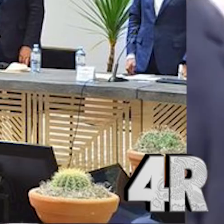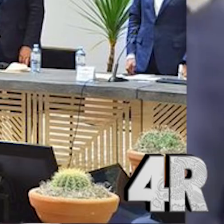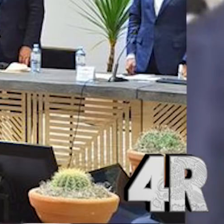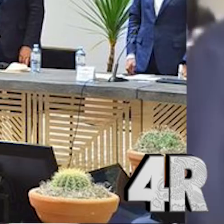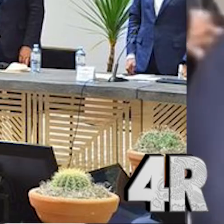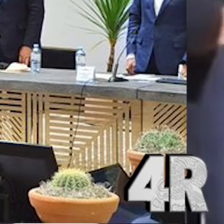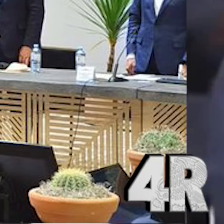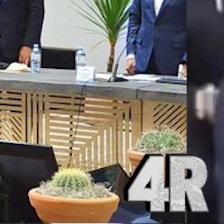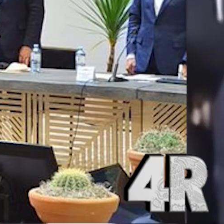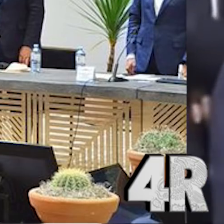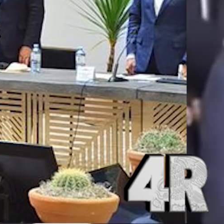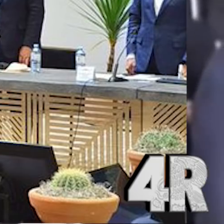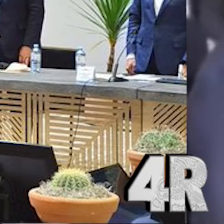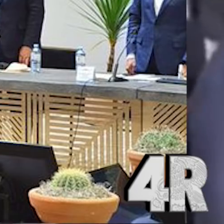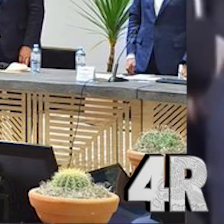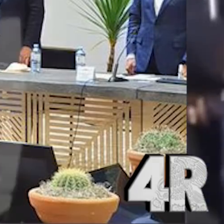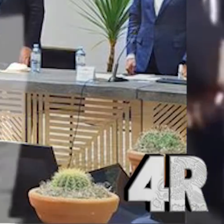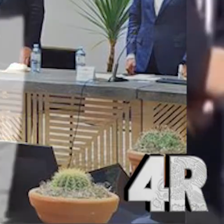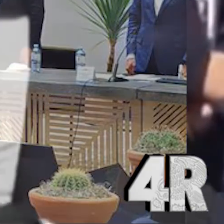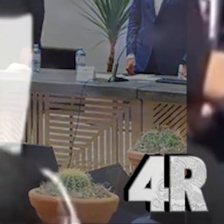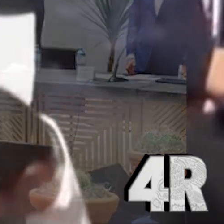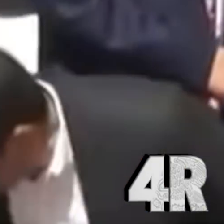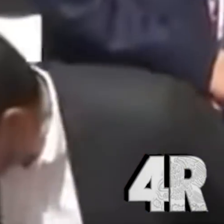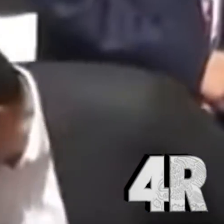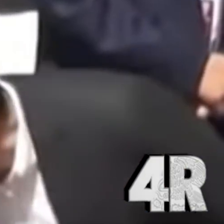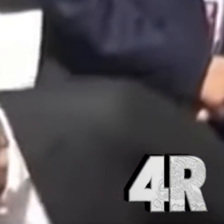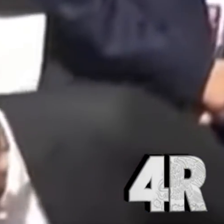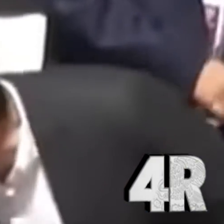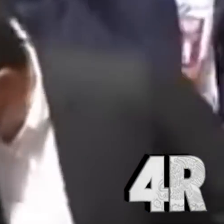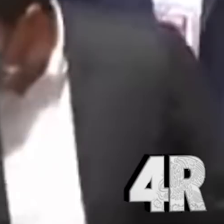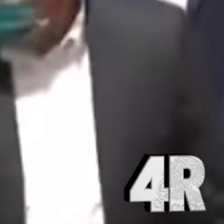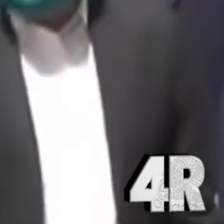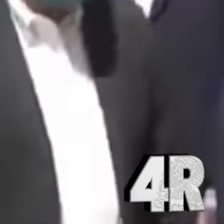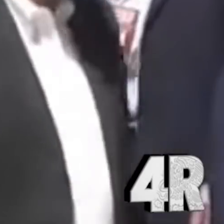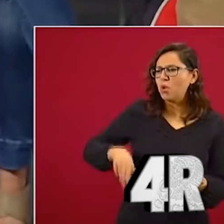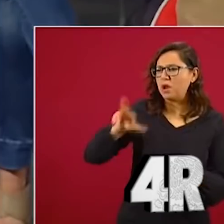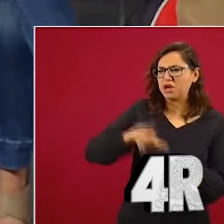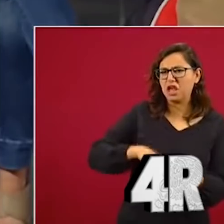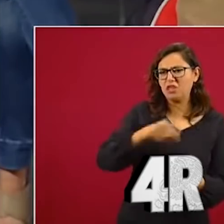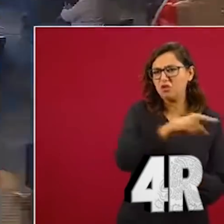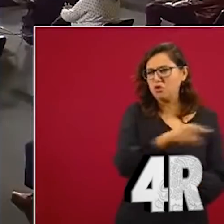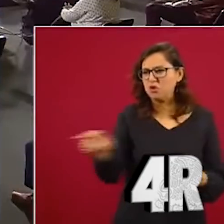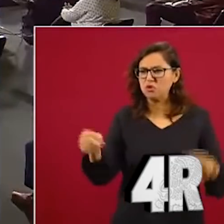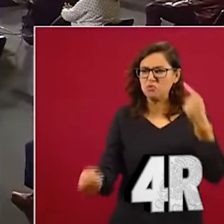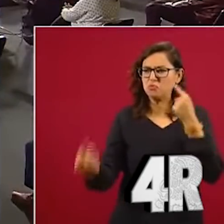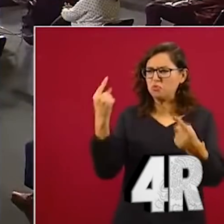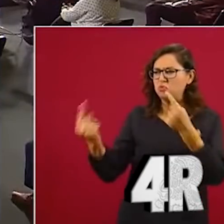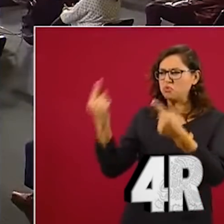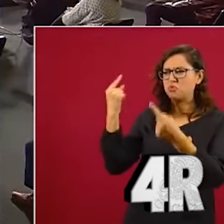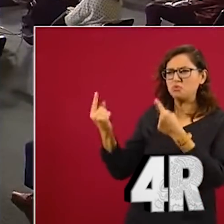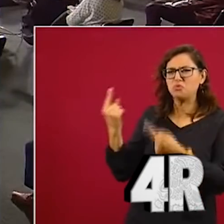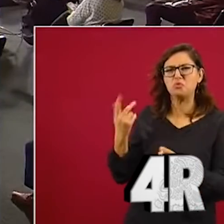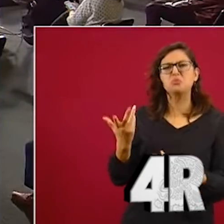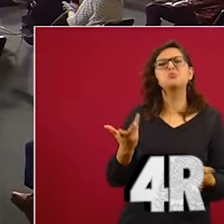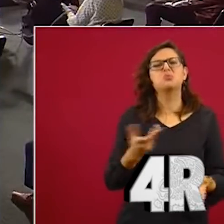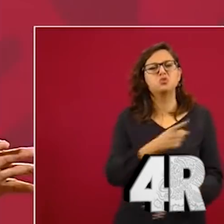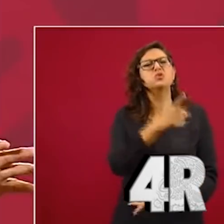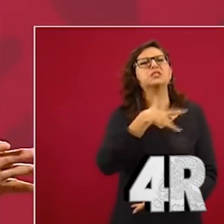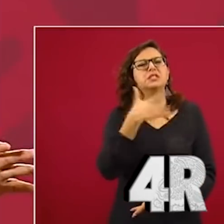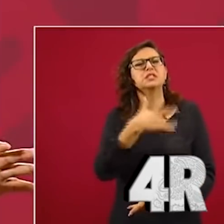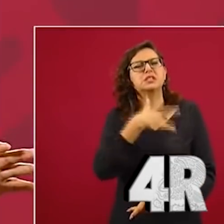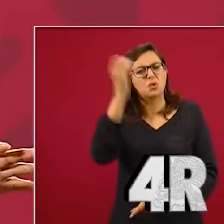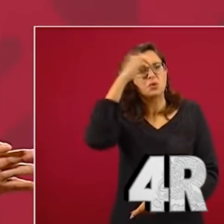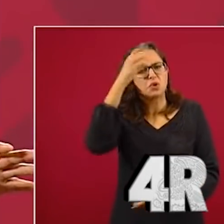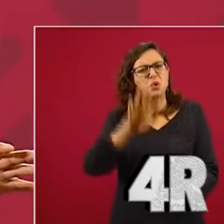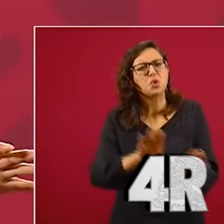que 10 gobernadores o 10 gobernaturas salen oficialmente de la Conferencia Nacional de